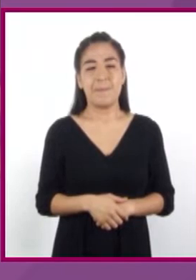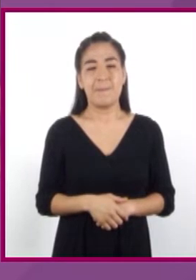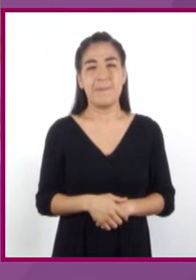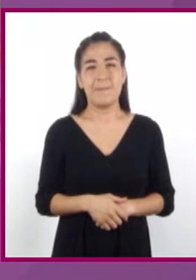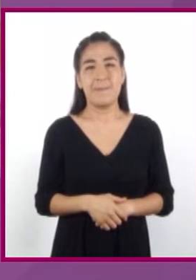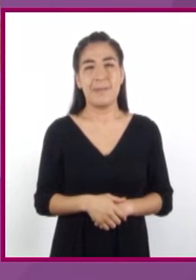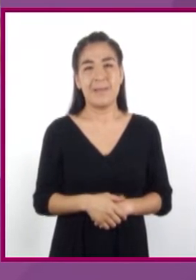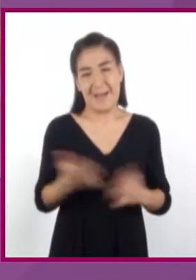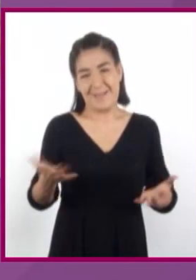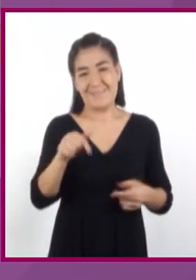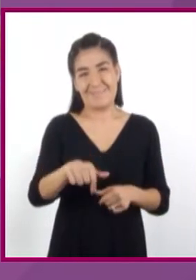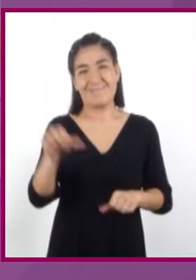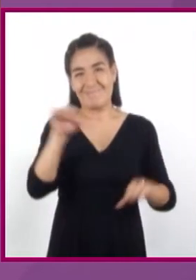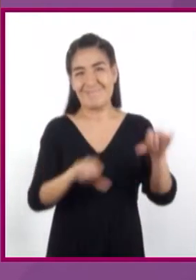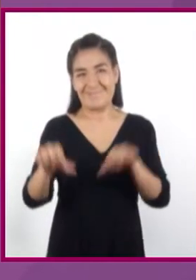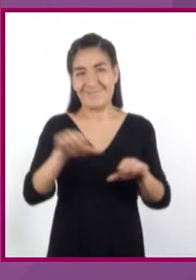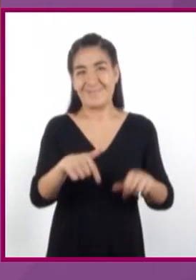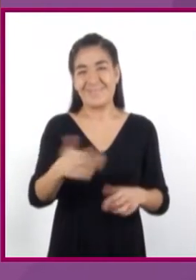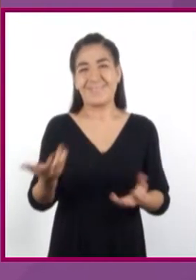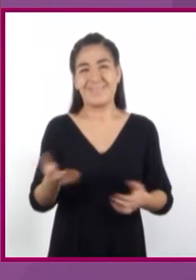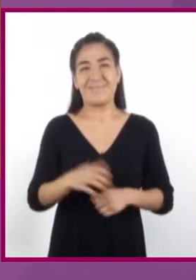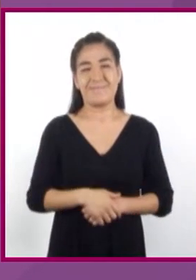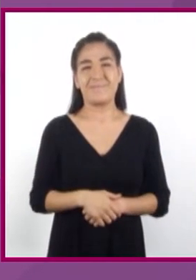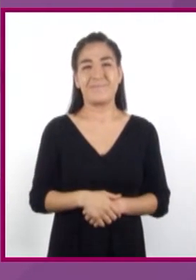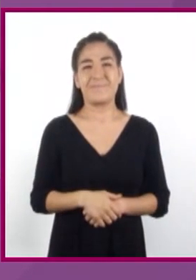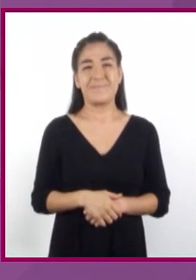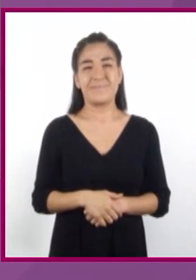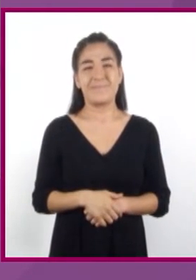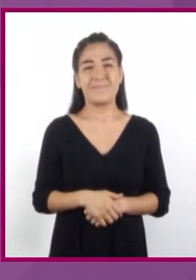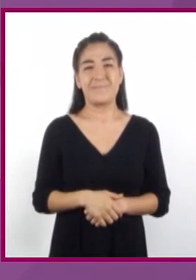Ya estamos en el laboratorio.